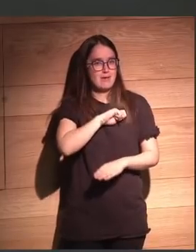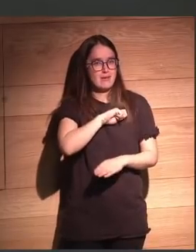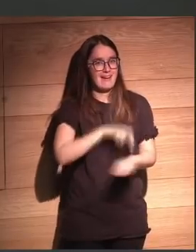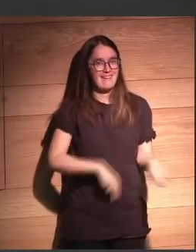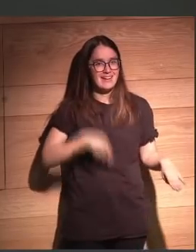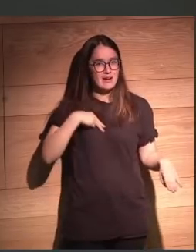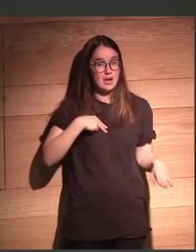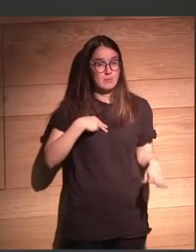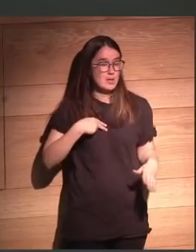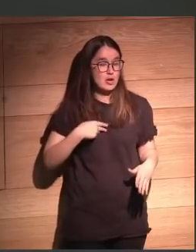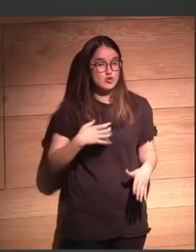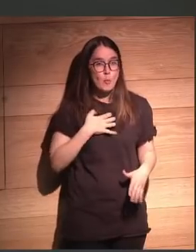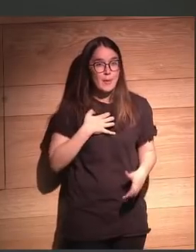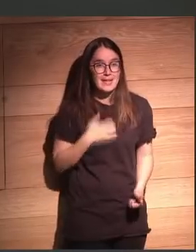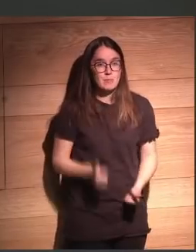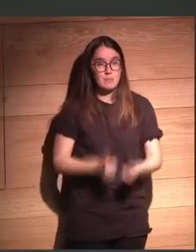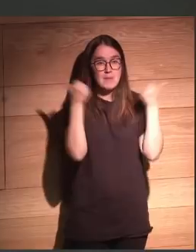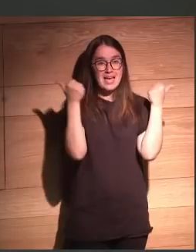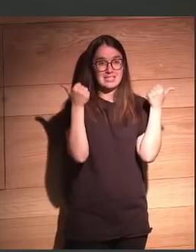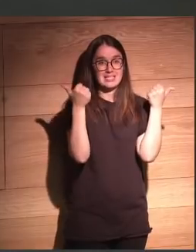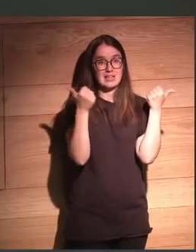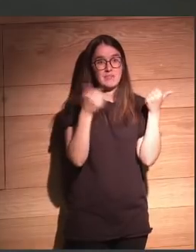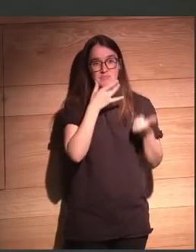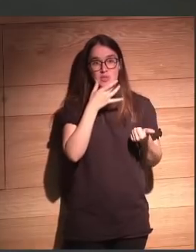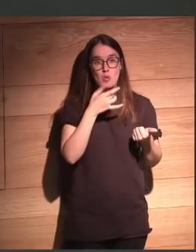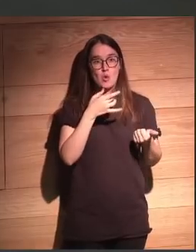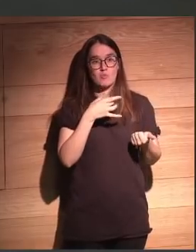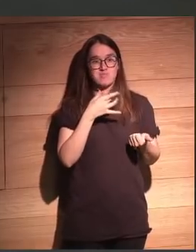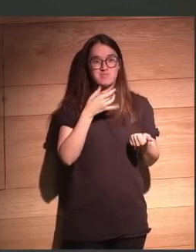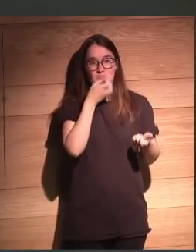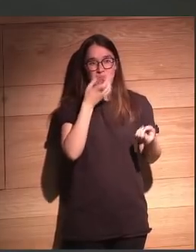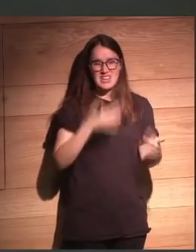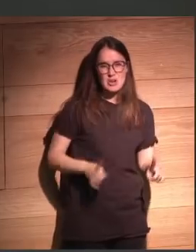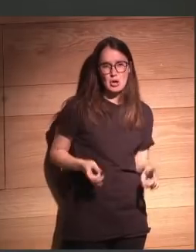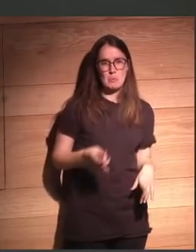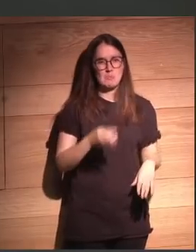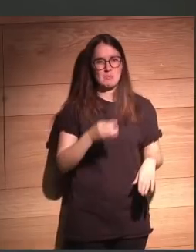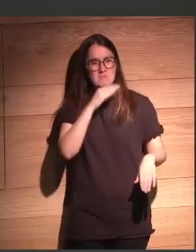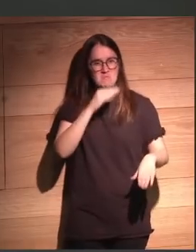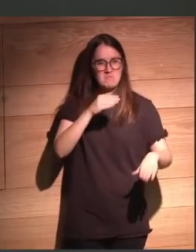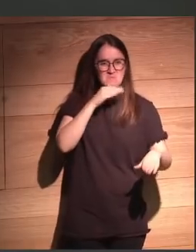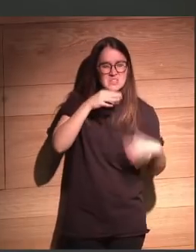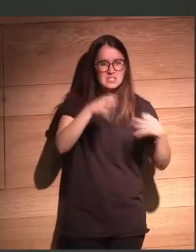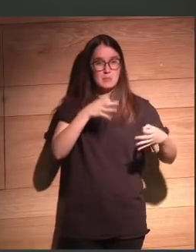están desbordadas, que nos tratan a patadas y con mal humor de lo desbordadas que están.